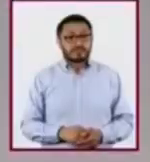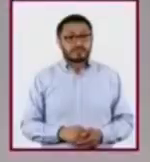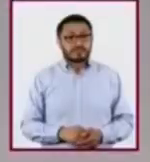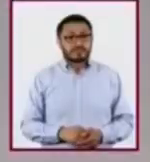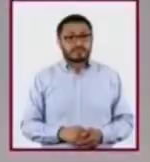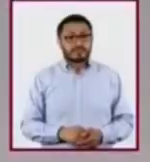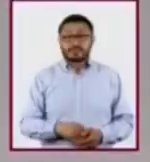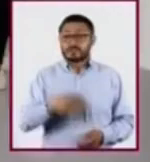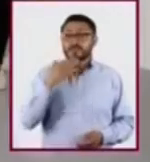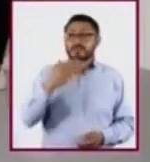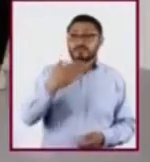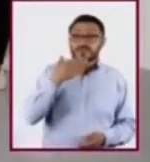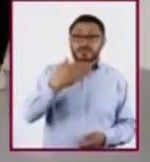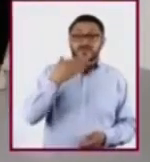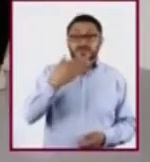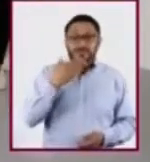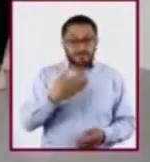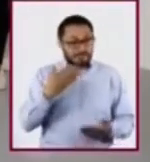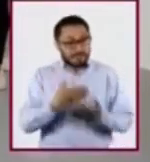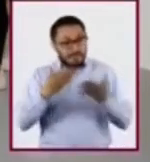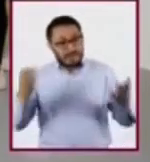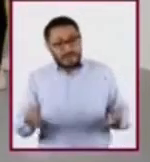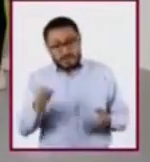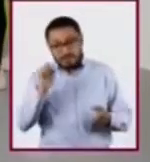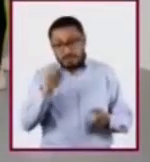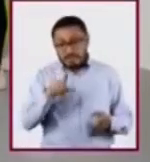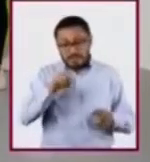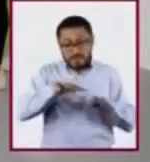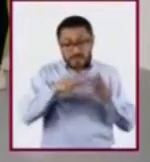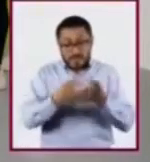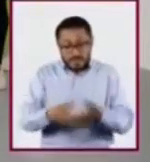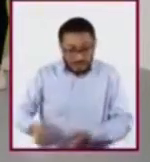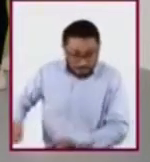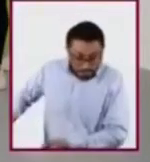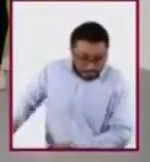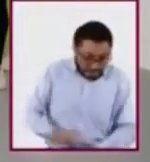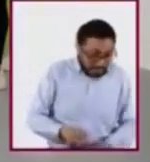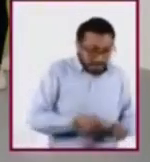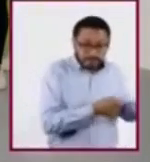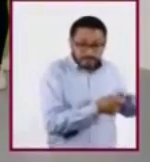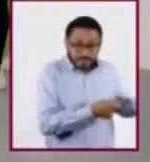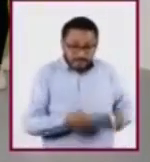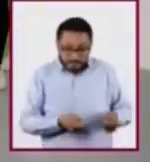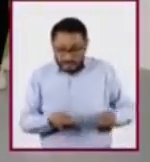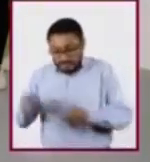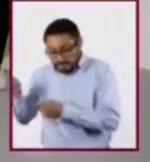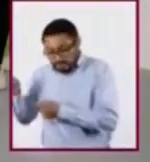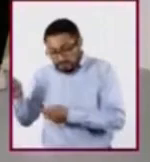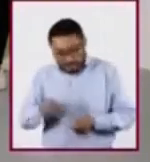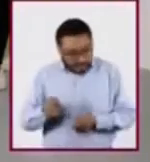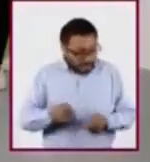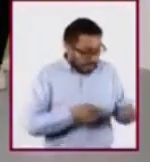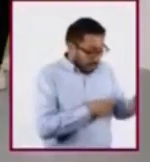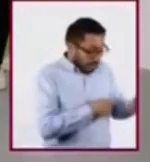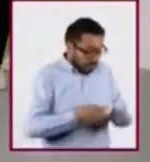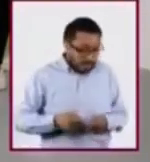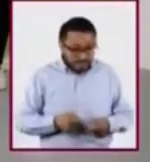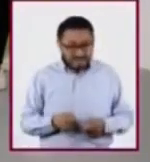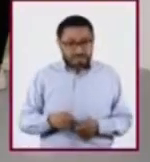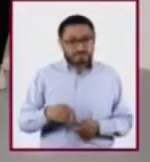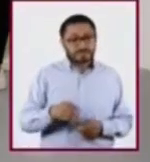Muy bien. Muy bien. Ahora desde ahí van a lanzar la pelota una a la otra y obviamente la otra va a tratar de